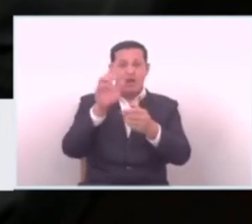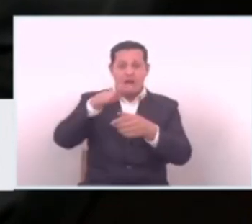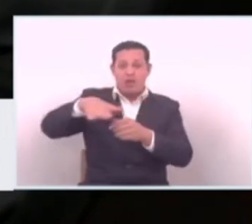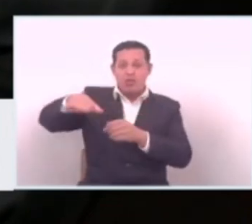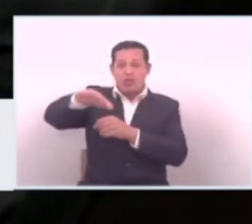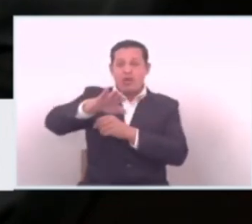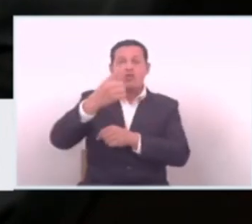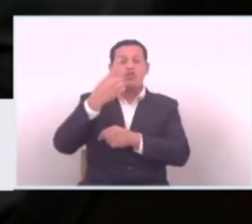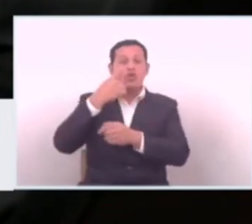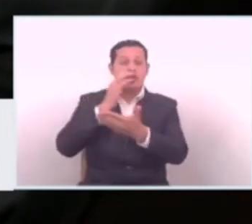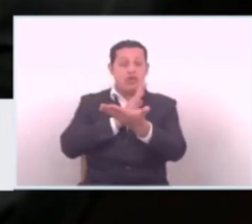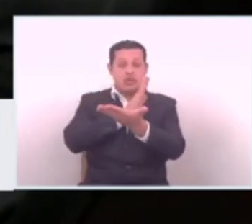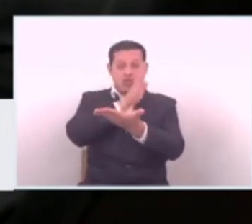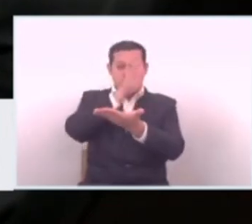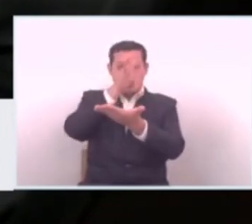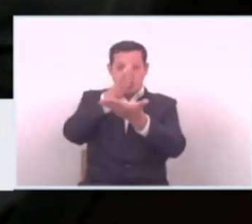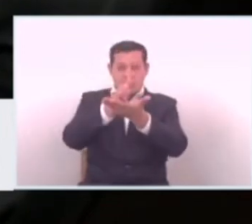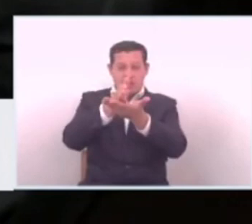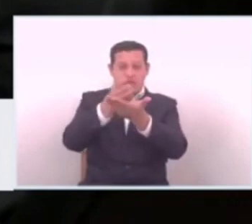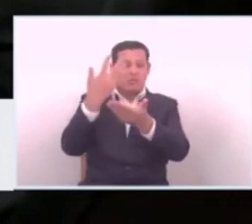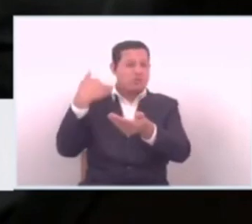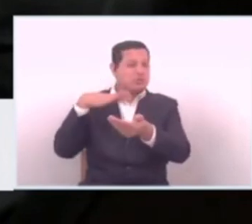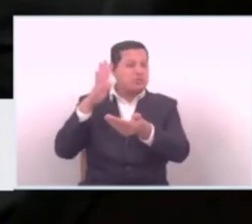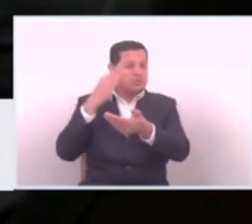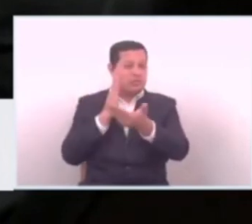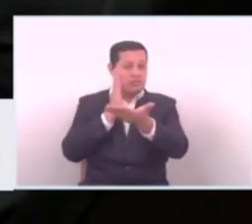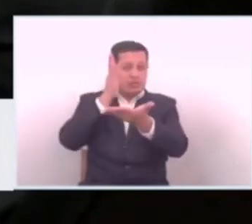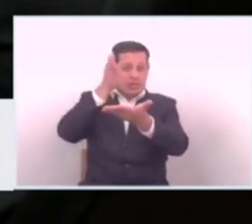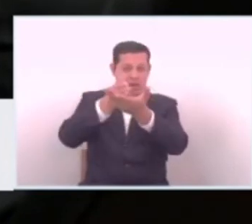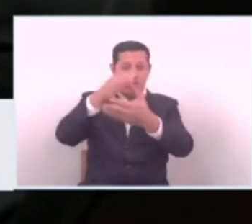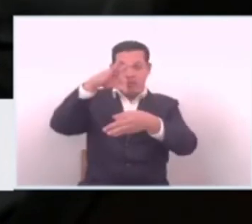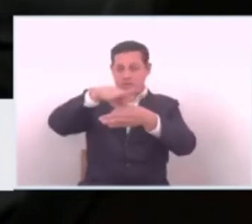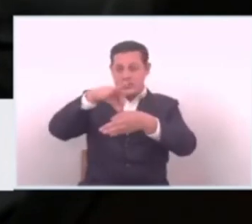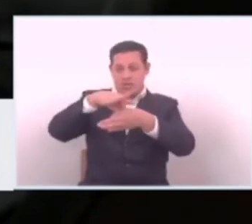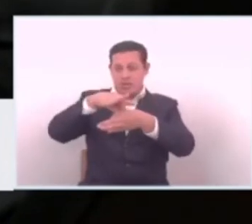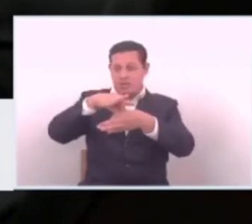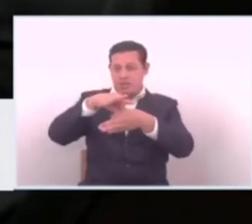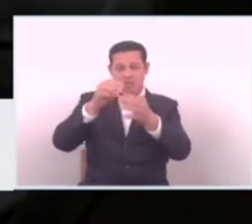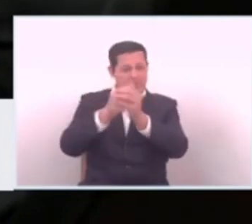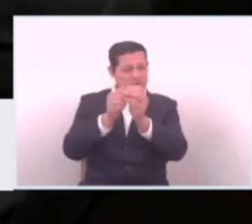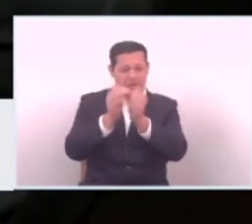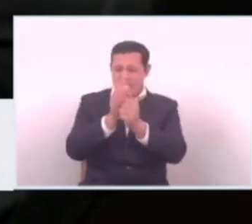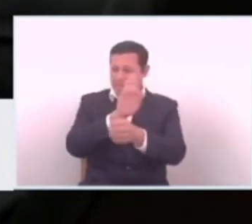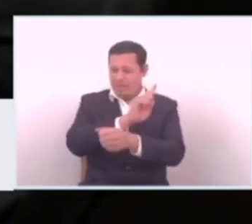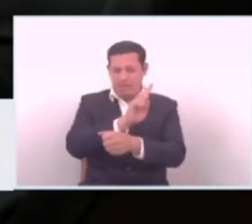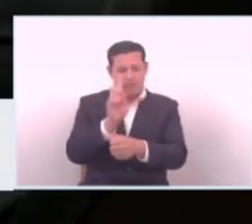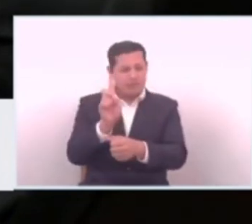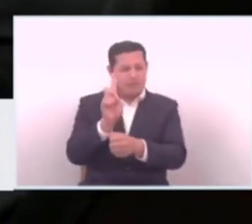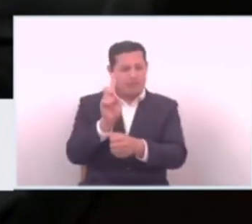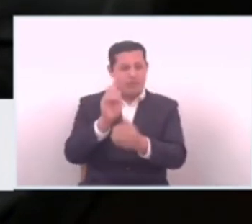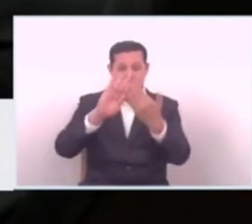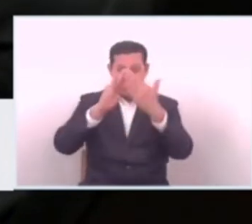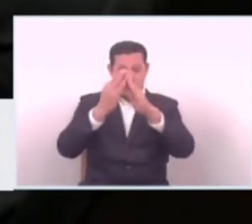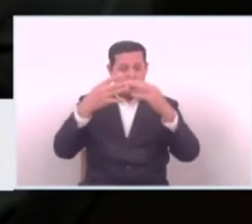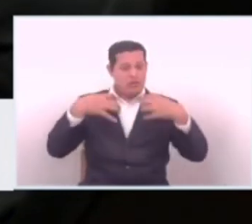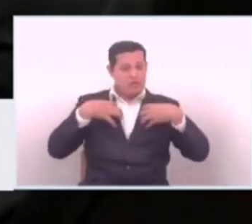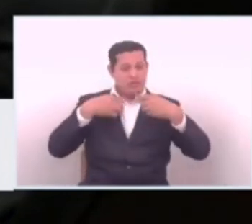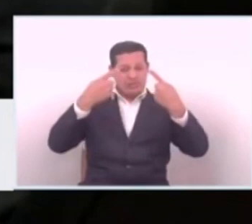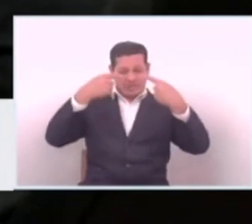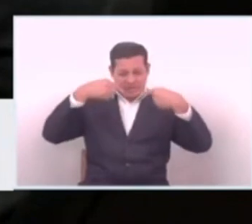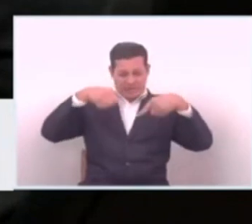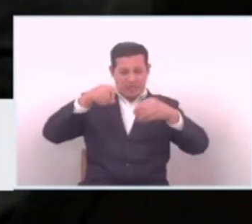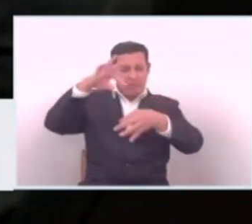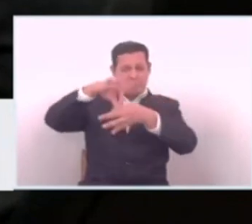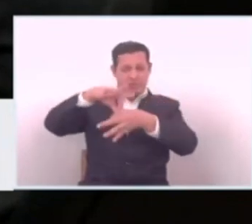a los lugares donde ellos han tradicionales tradicionalmente han votado eso no tiene ninguna implicación los ciudadanos van a seguir